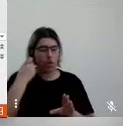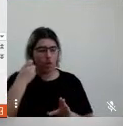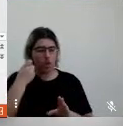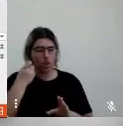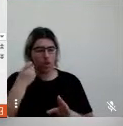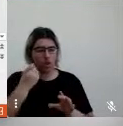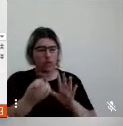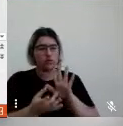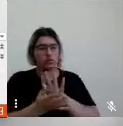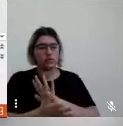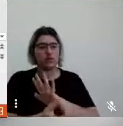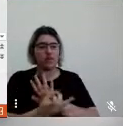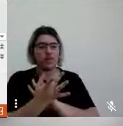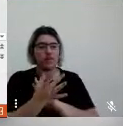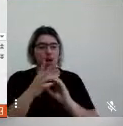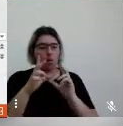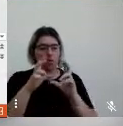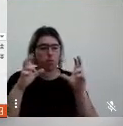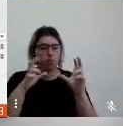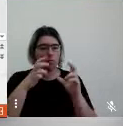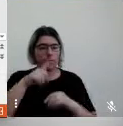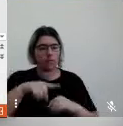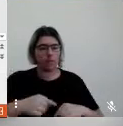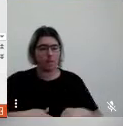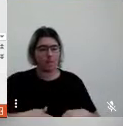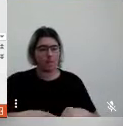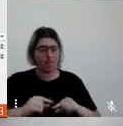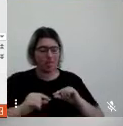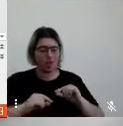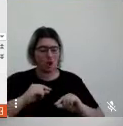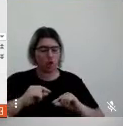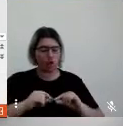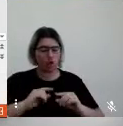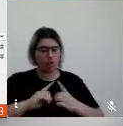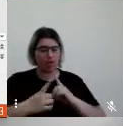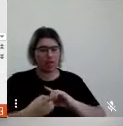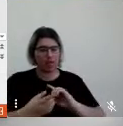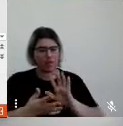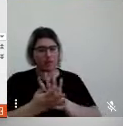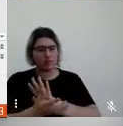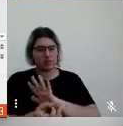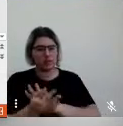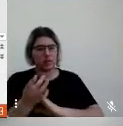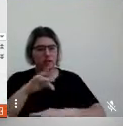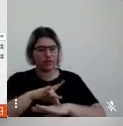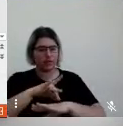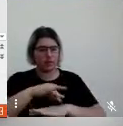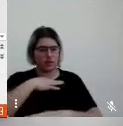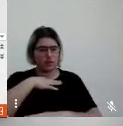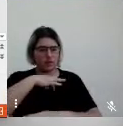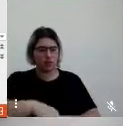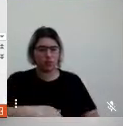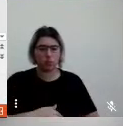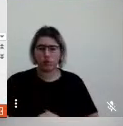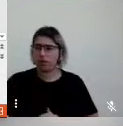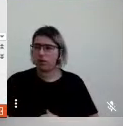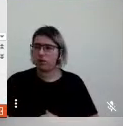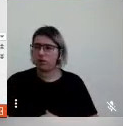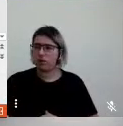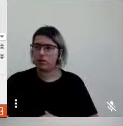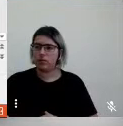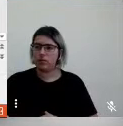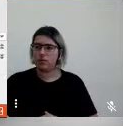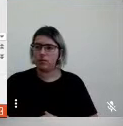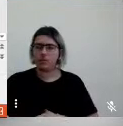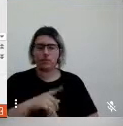también altera la microbiota y puede generar muchas otras patologías. Y no es verdad que nos hace más sedentarios